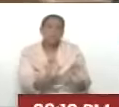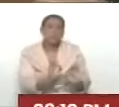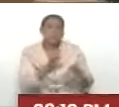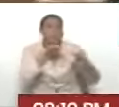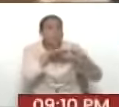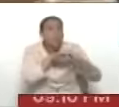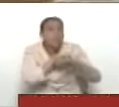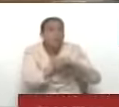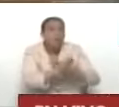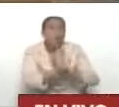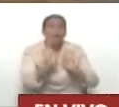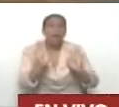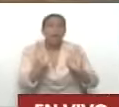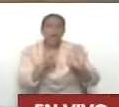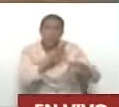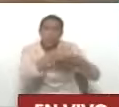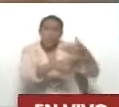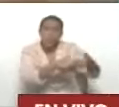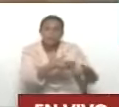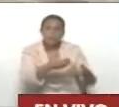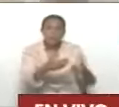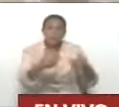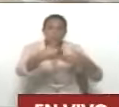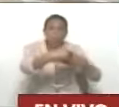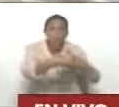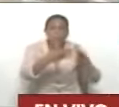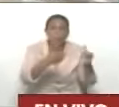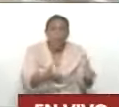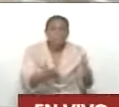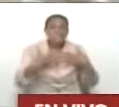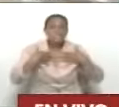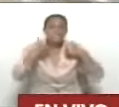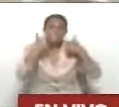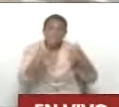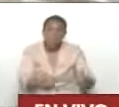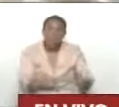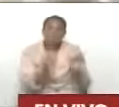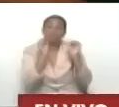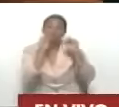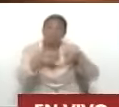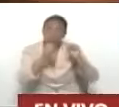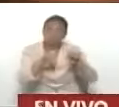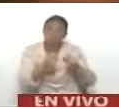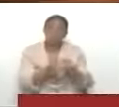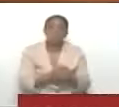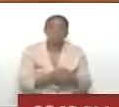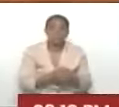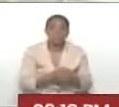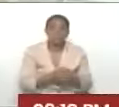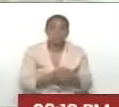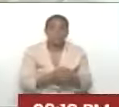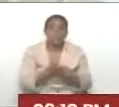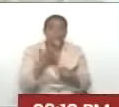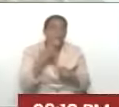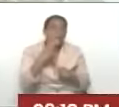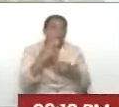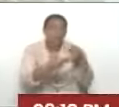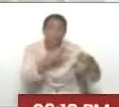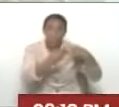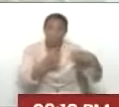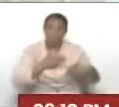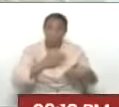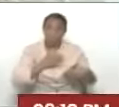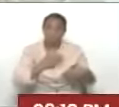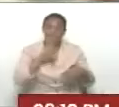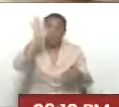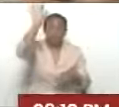un producto que mantiene el carácter saludable, claro, por del alimento. Sí, de hecho, claro, este producto que yo utilizo, yo lo traigo